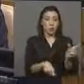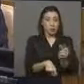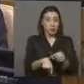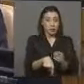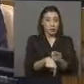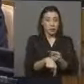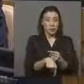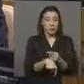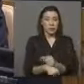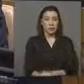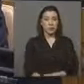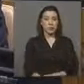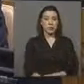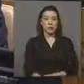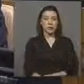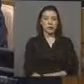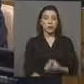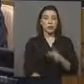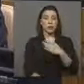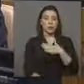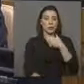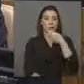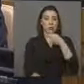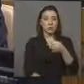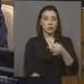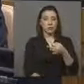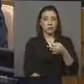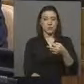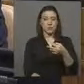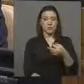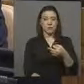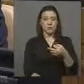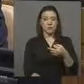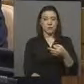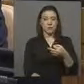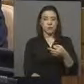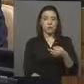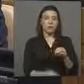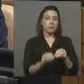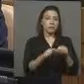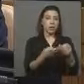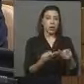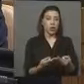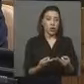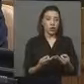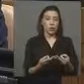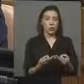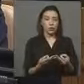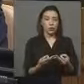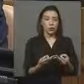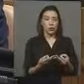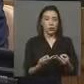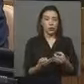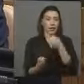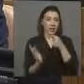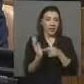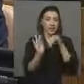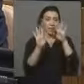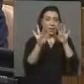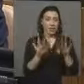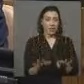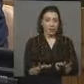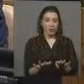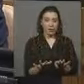para terminar mi intervención, solo señalar que, entre las conclusiones que señala, no es cierto, este informe,